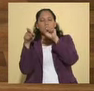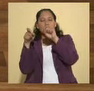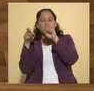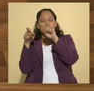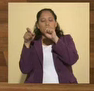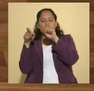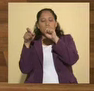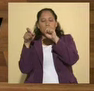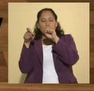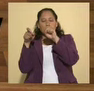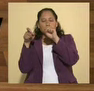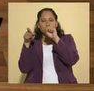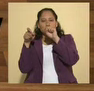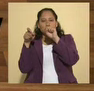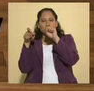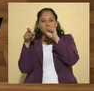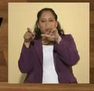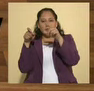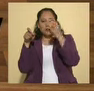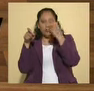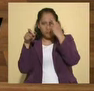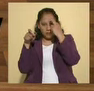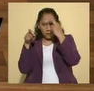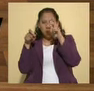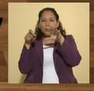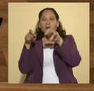Recuerda la conciencia en el aire que está entrando.